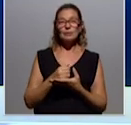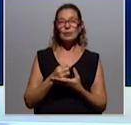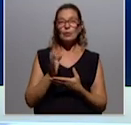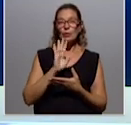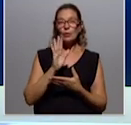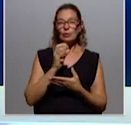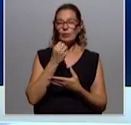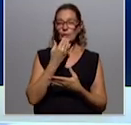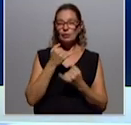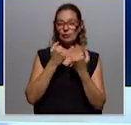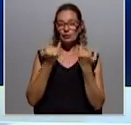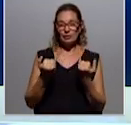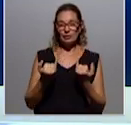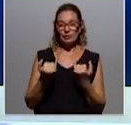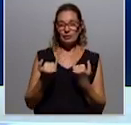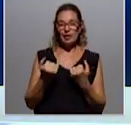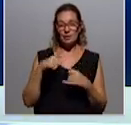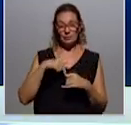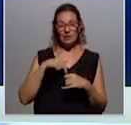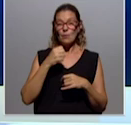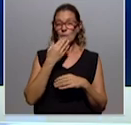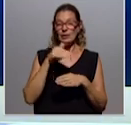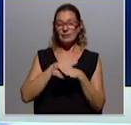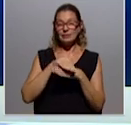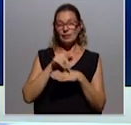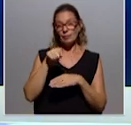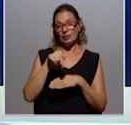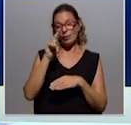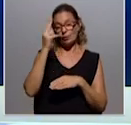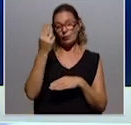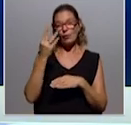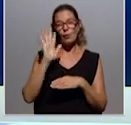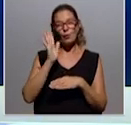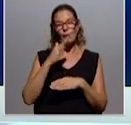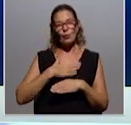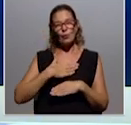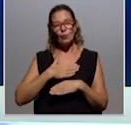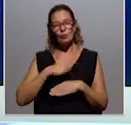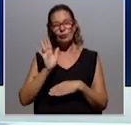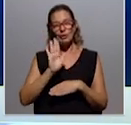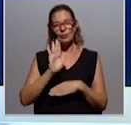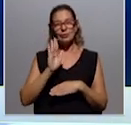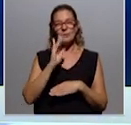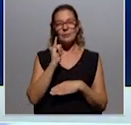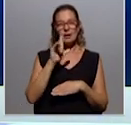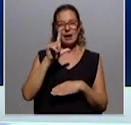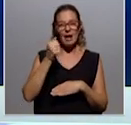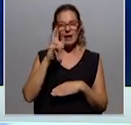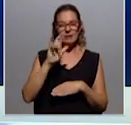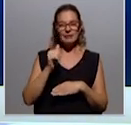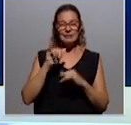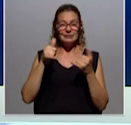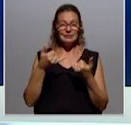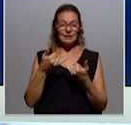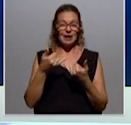tal? Buenos días para mí, buenas tardes para vosotros en Uruguay. Un gusto saludarte a ti, Pilar, y también a la audiencia. Bien, Susana, ya redondeando